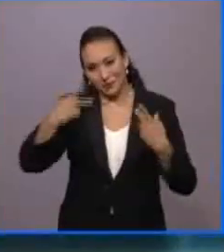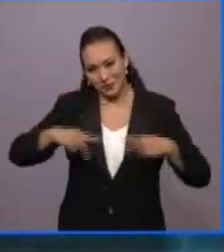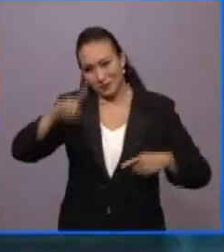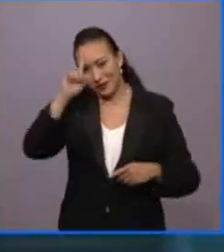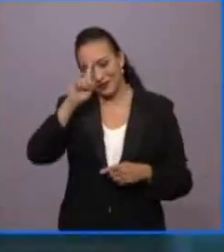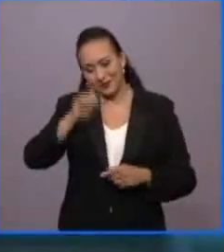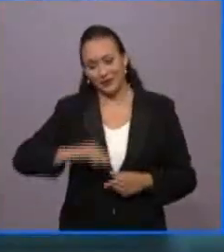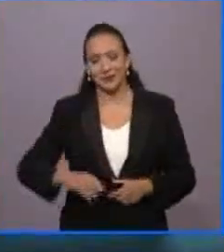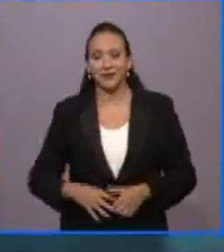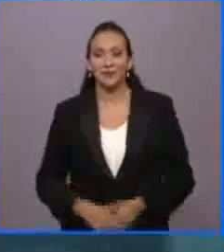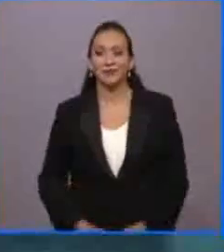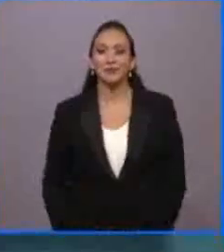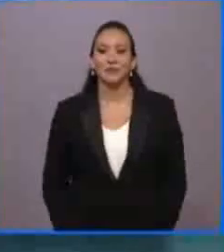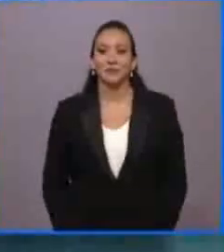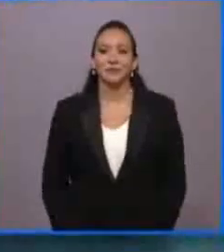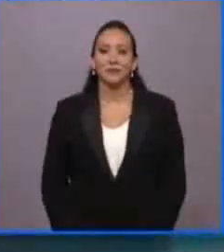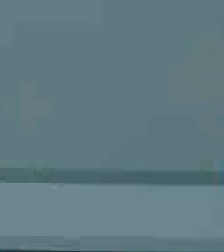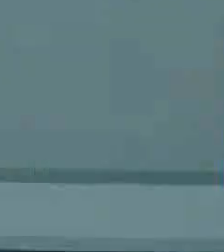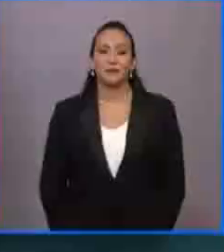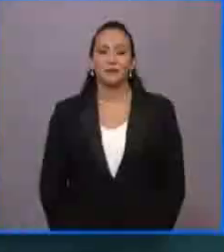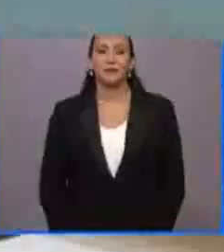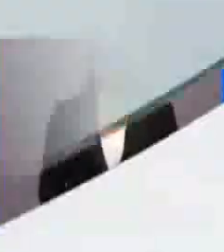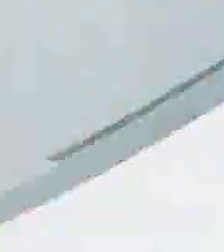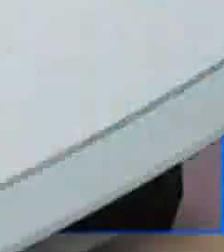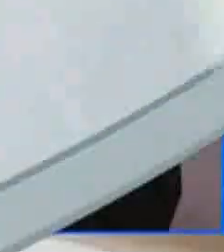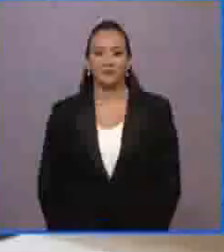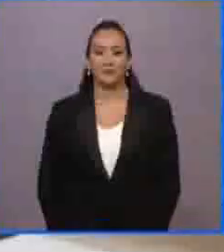de la Federación, Jesús Daza.